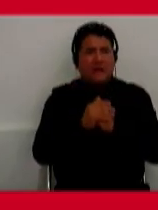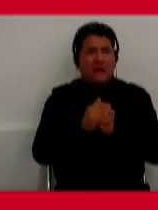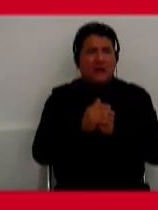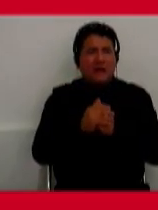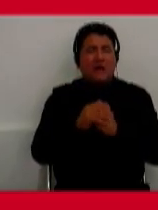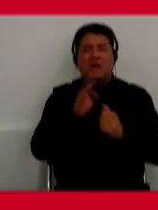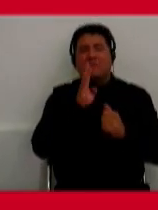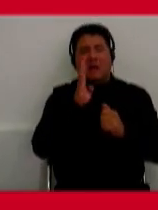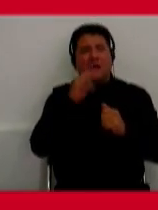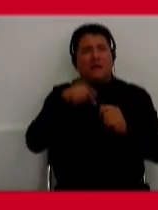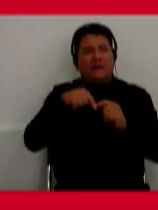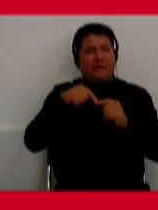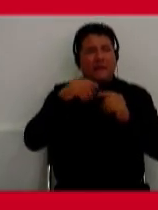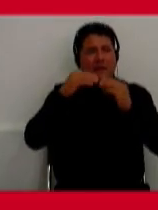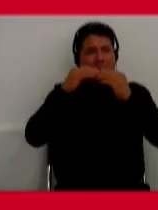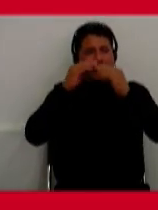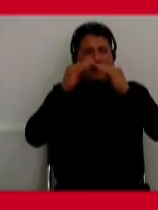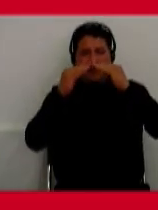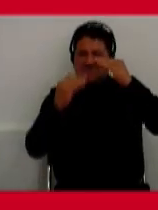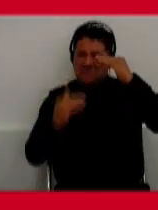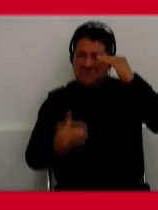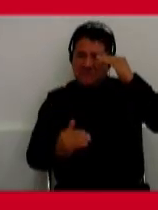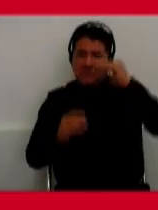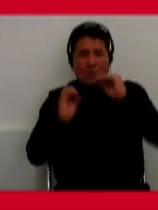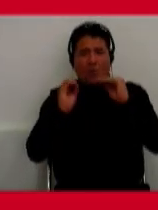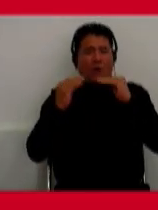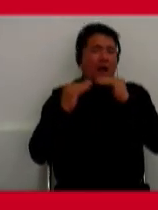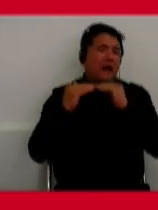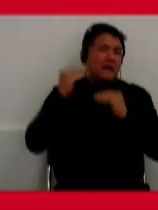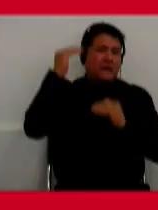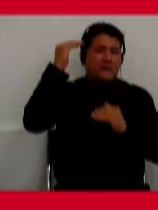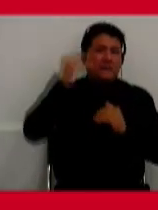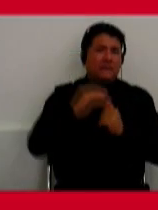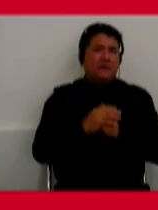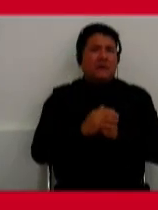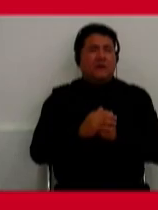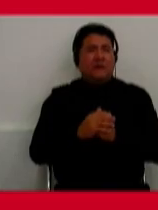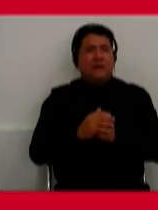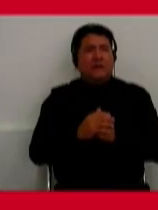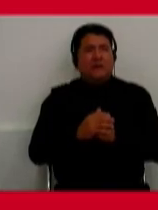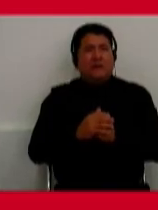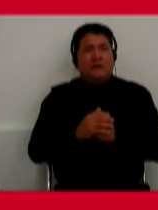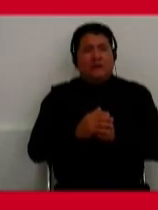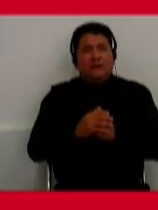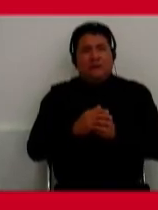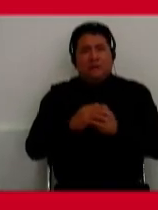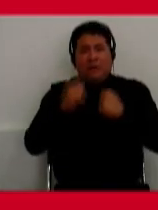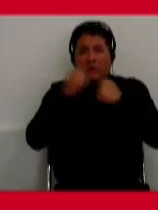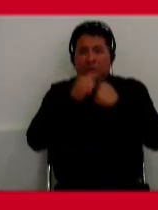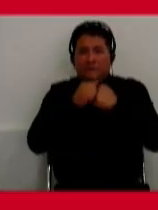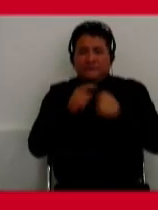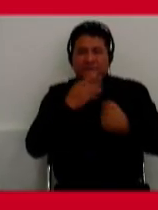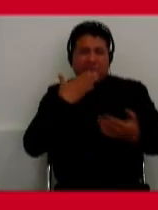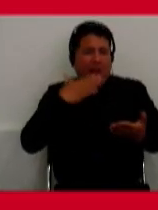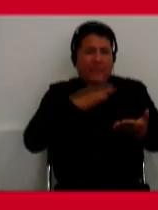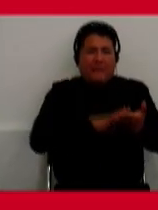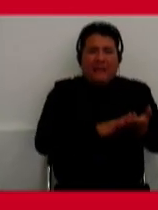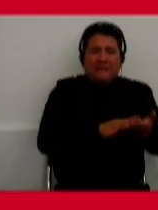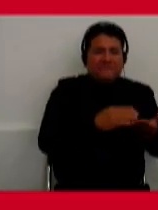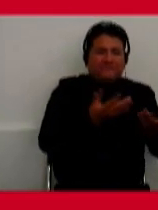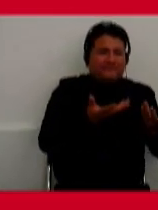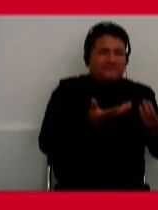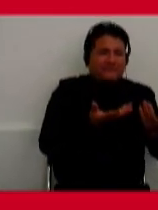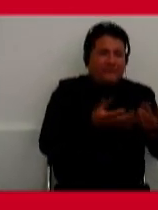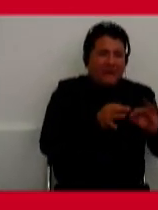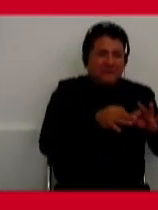underhand drift and fill hacia abajo, ¿no? Esto básicamente en el escenario, y vuelvo a repetir y hacer inciso, que la roca es de mala calidad, donde la corona